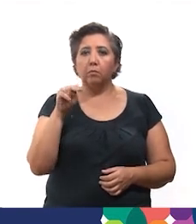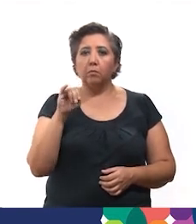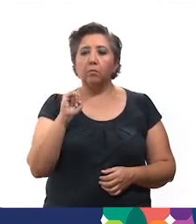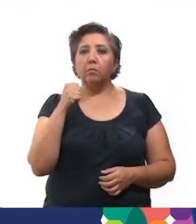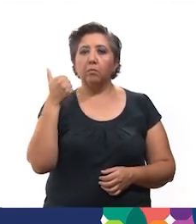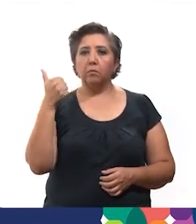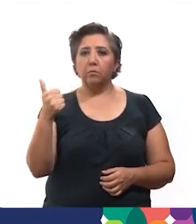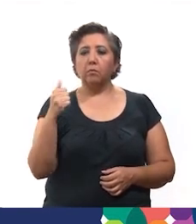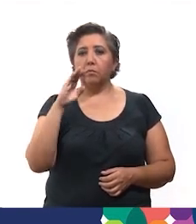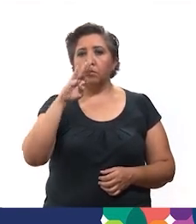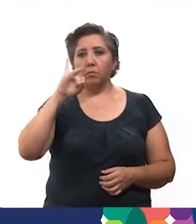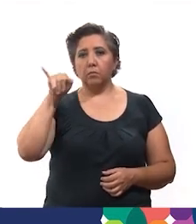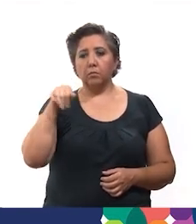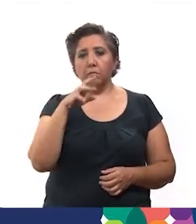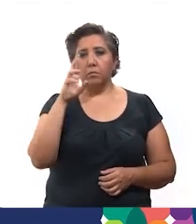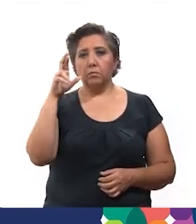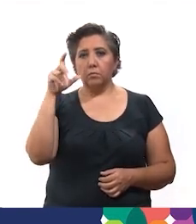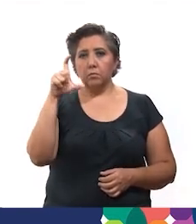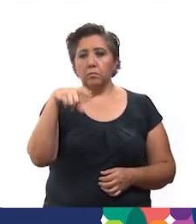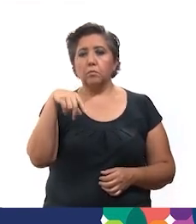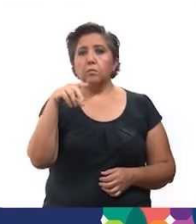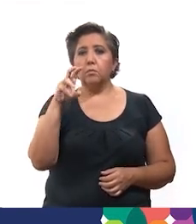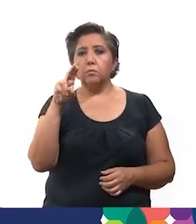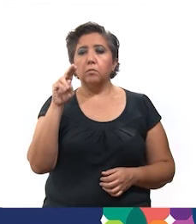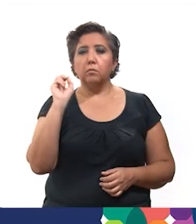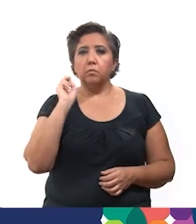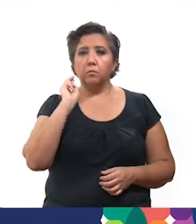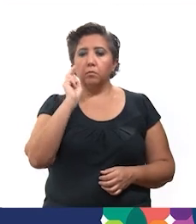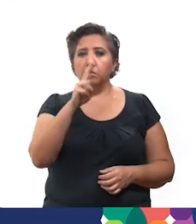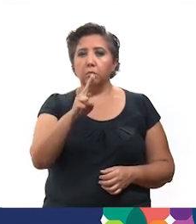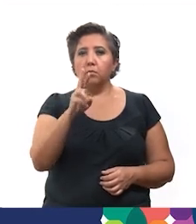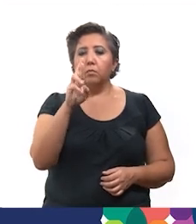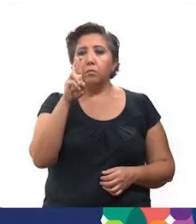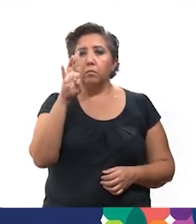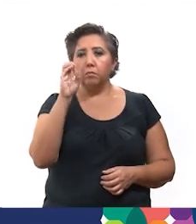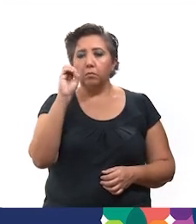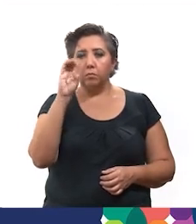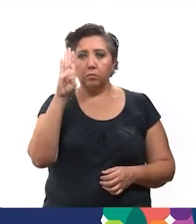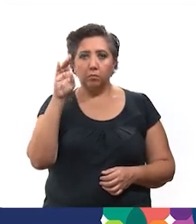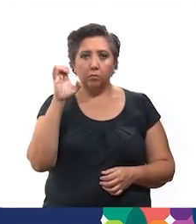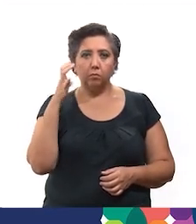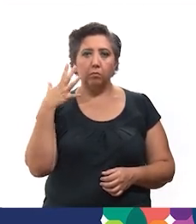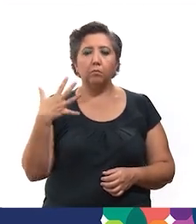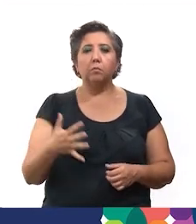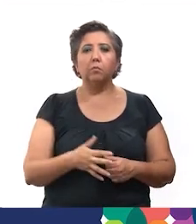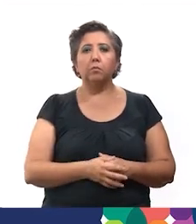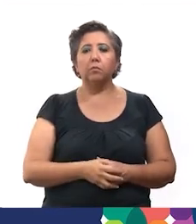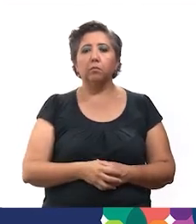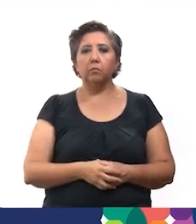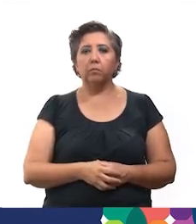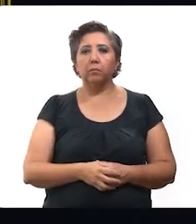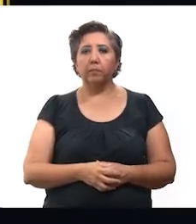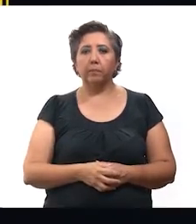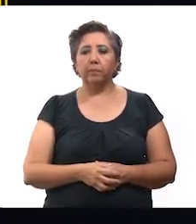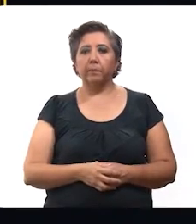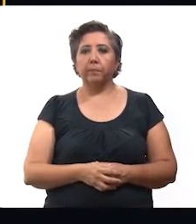Juntululetikajabalkachhoe. Progreso, Iashko, kul, bokoba, yetel, samahile, jujuntul, Mac, Kintelo.